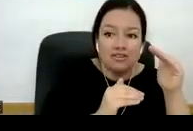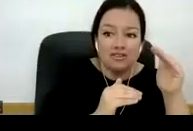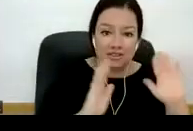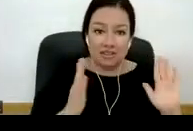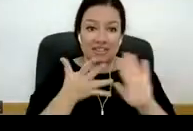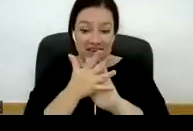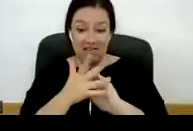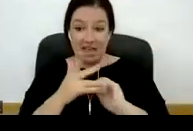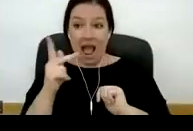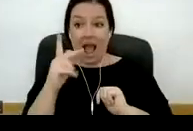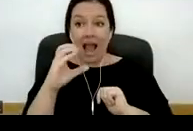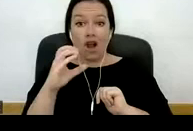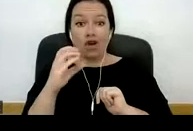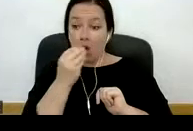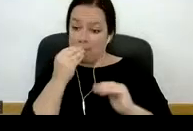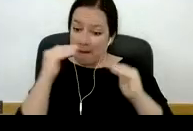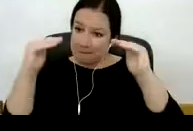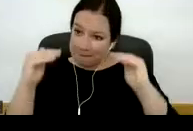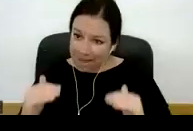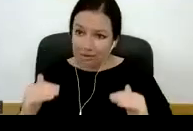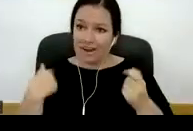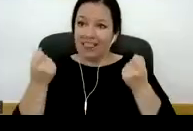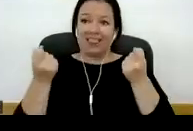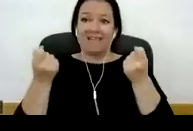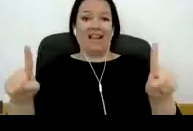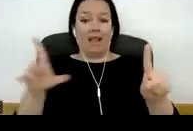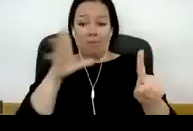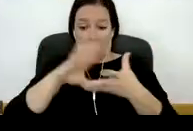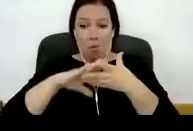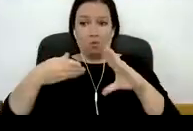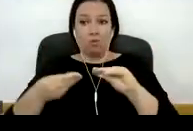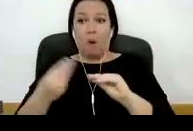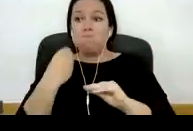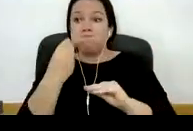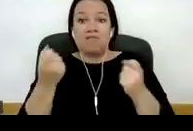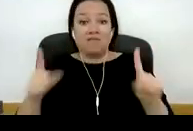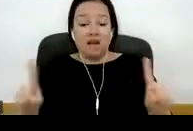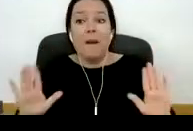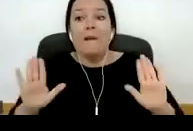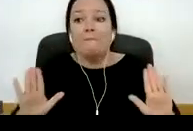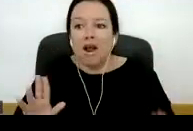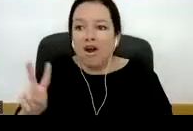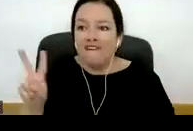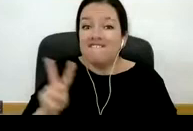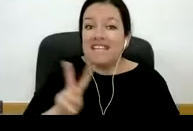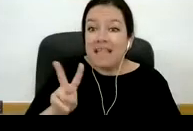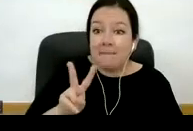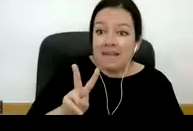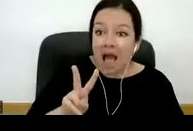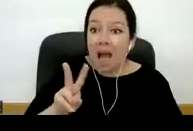necesitamos menos calorías, pero sin embargo, las vitaminas que necesitamos y los minerales que necesitamos son exactamente los